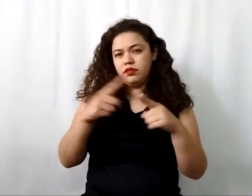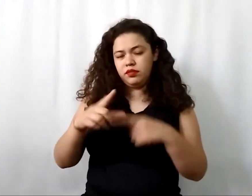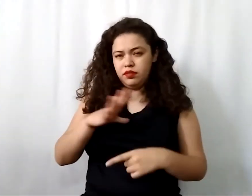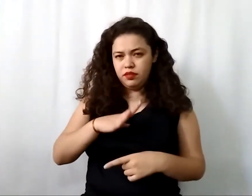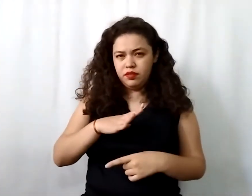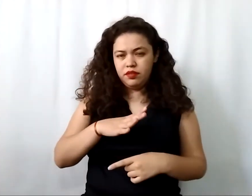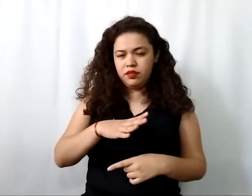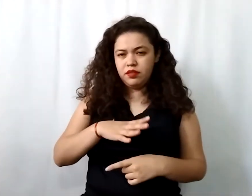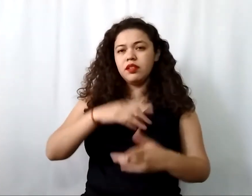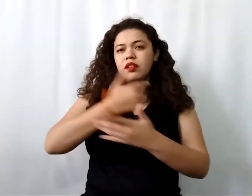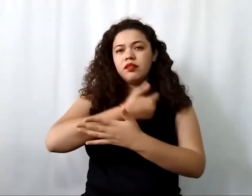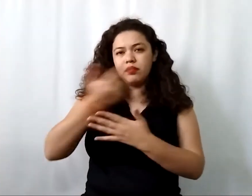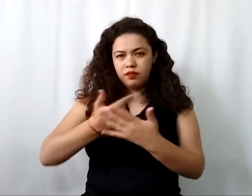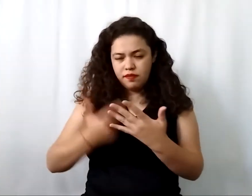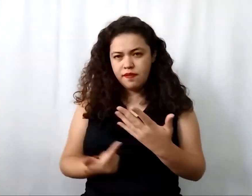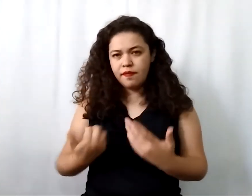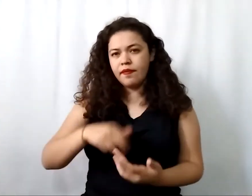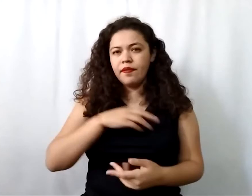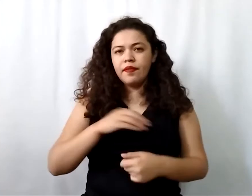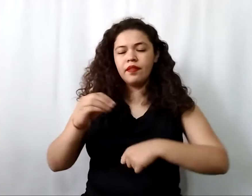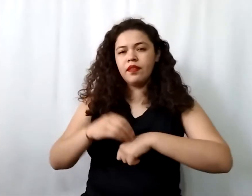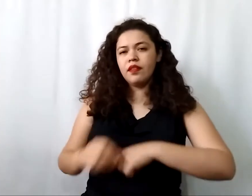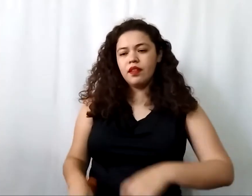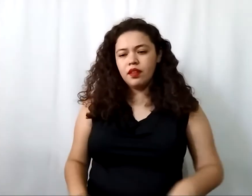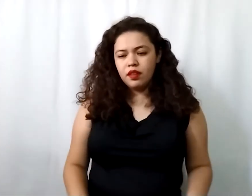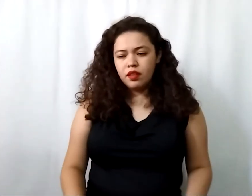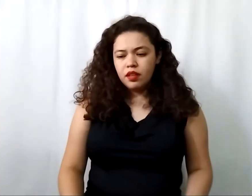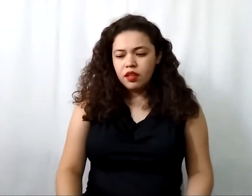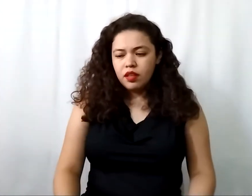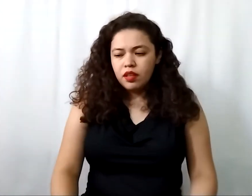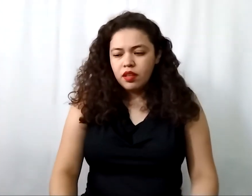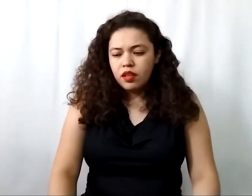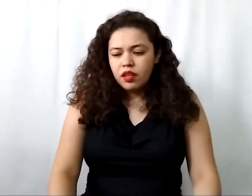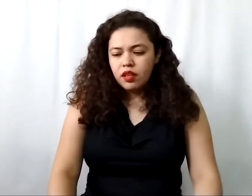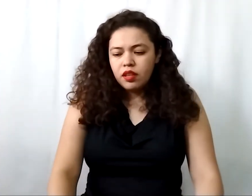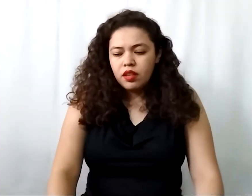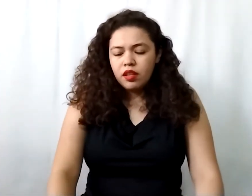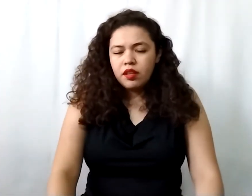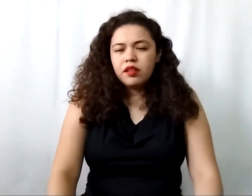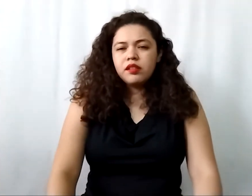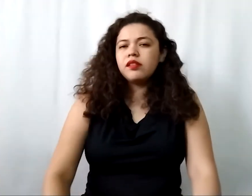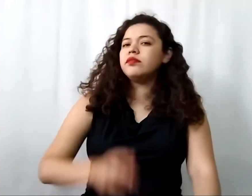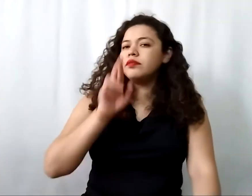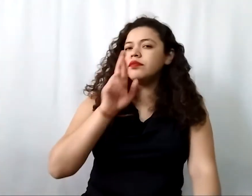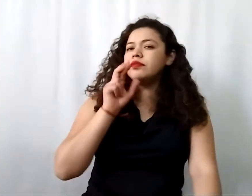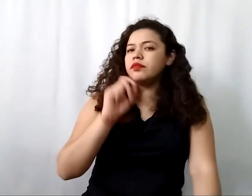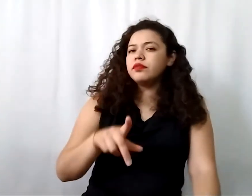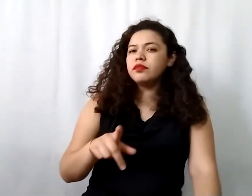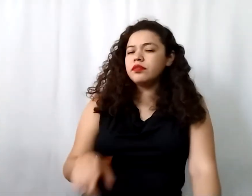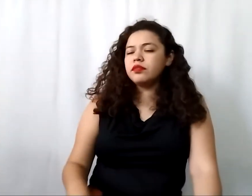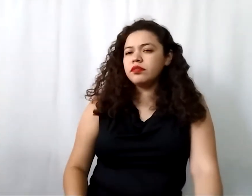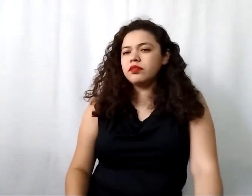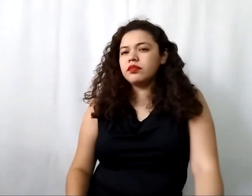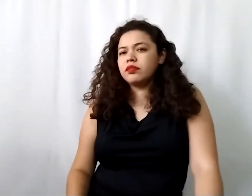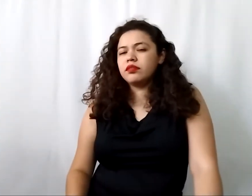esos es contabilidad, que nosotros le pusimos, y bueno, le reporta a ella y bueno, ella obviamente reporta a